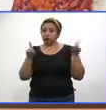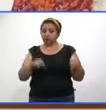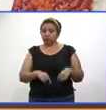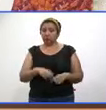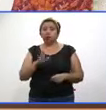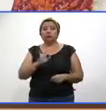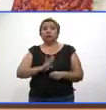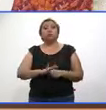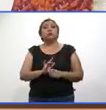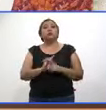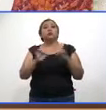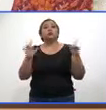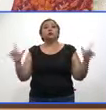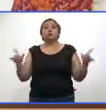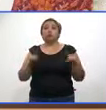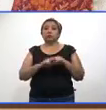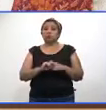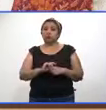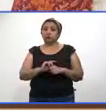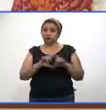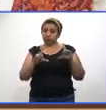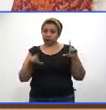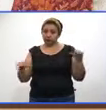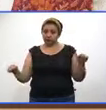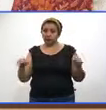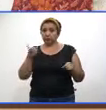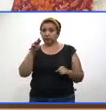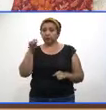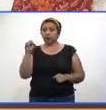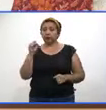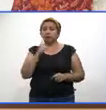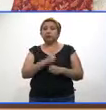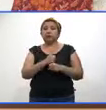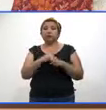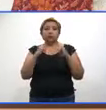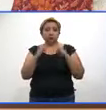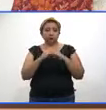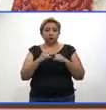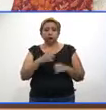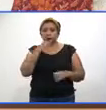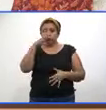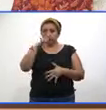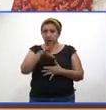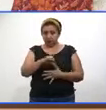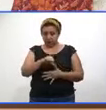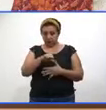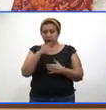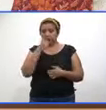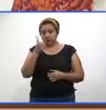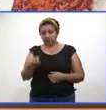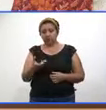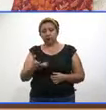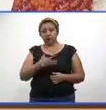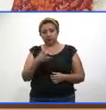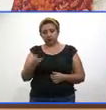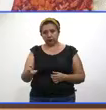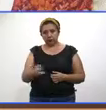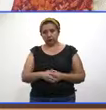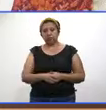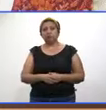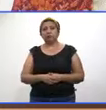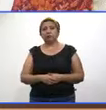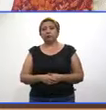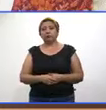uno de los más grandes en el país. Además, el IMSS es la primera institución en América Latina en contar con esta